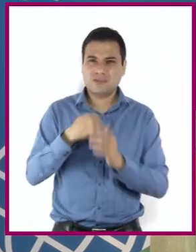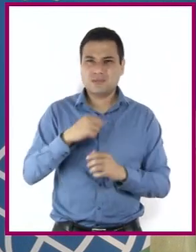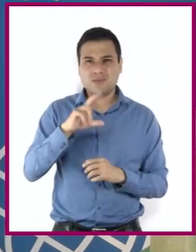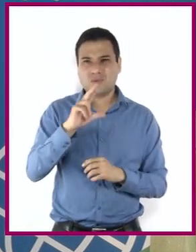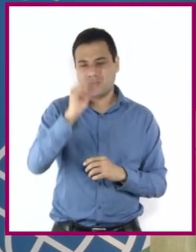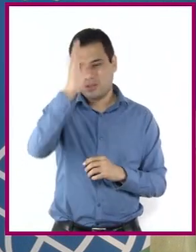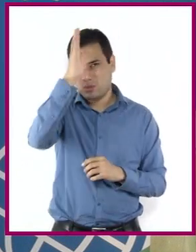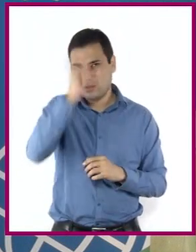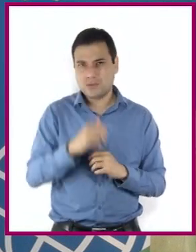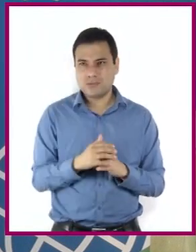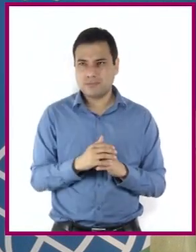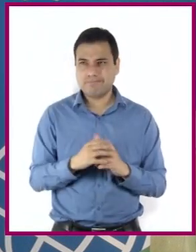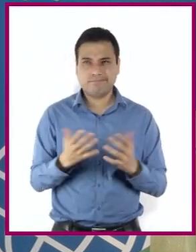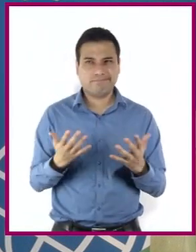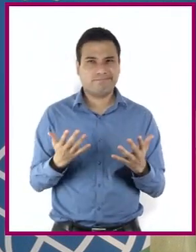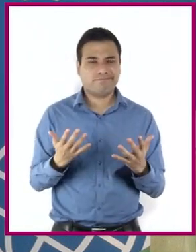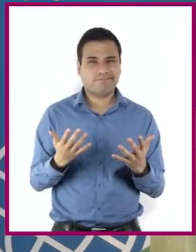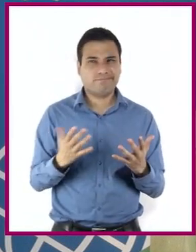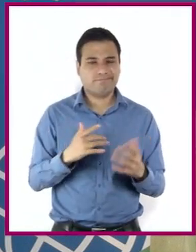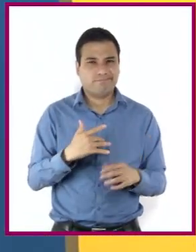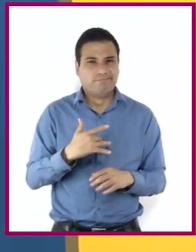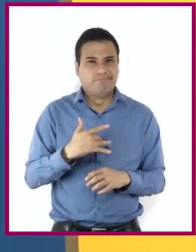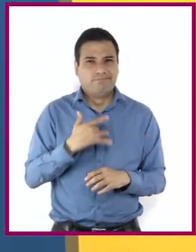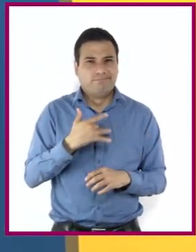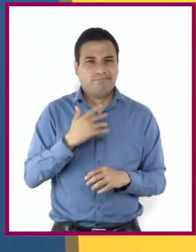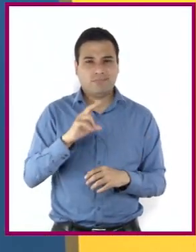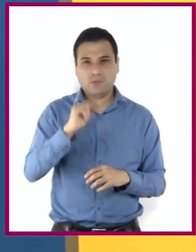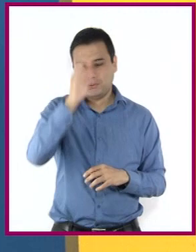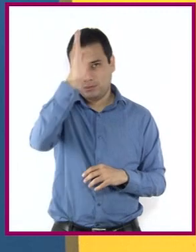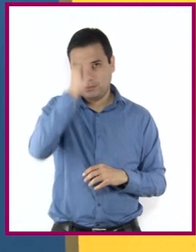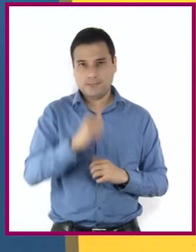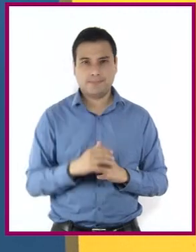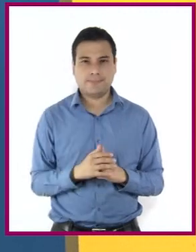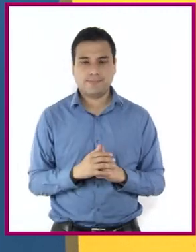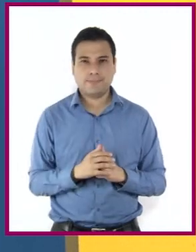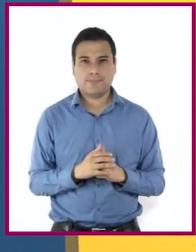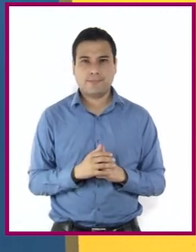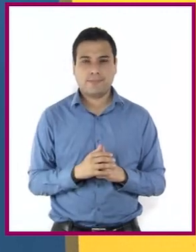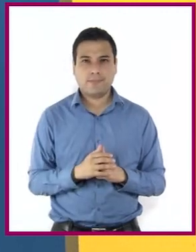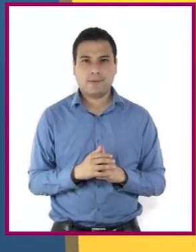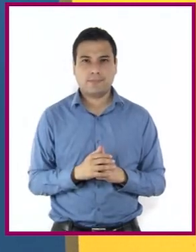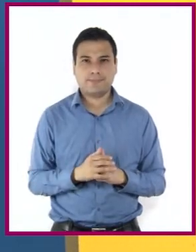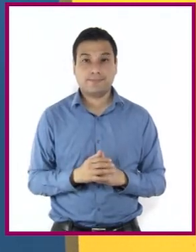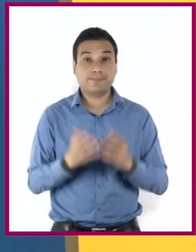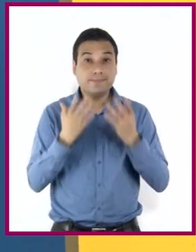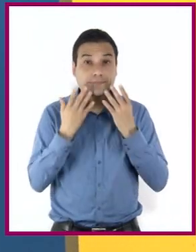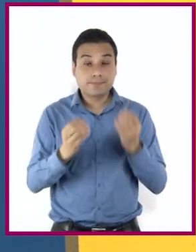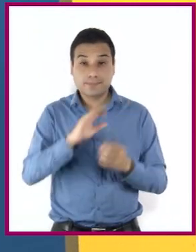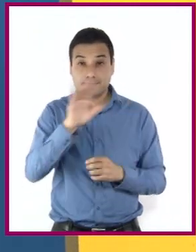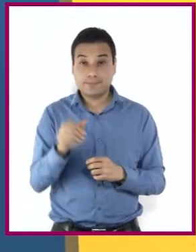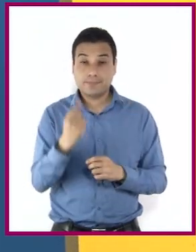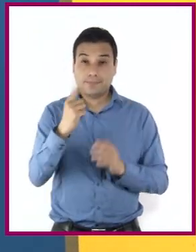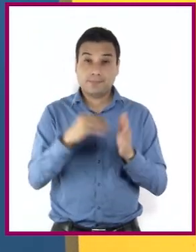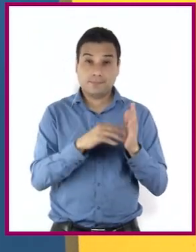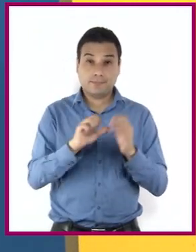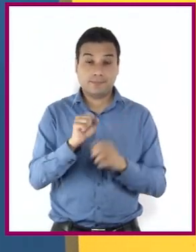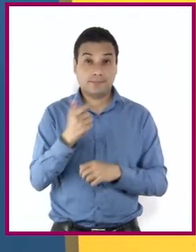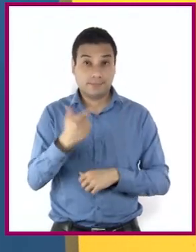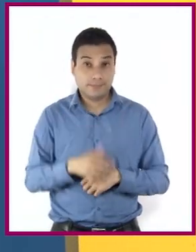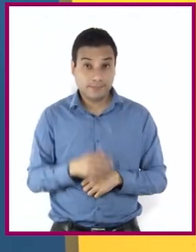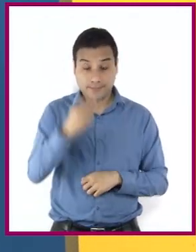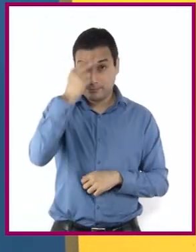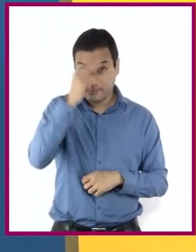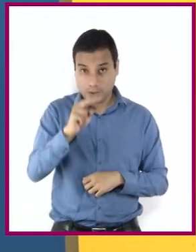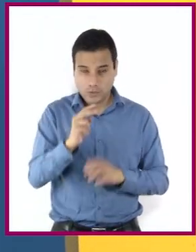por derrumbar sus intereses conservadores. Con la muerte de este personaje en 1867,